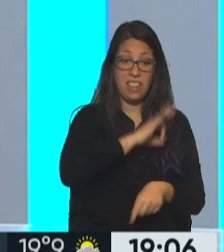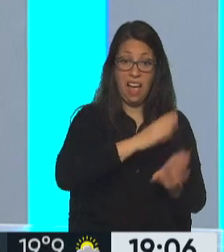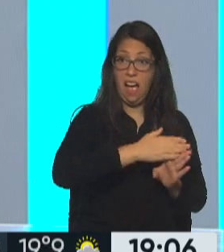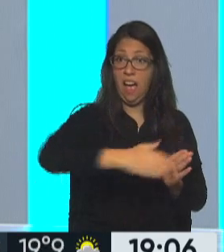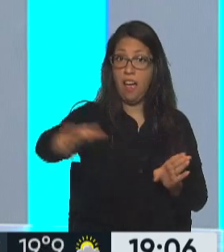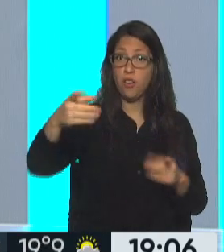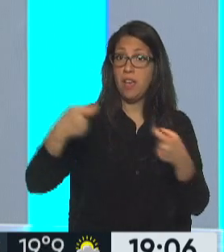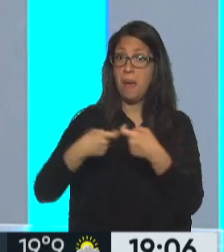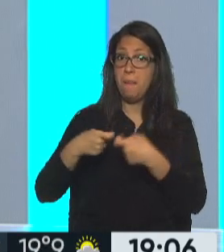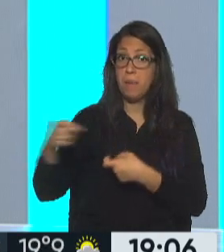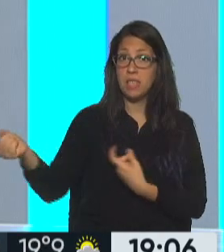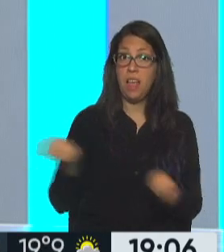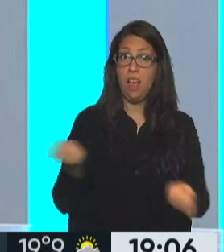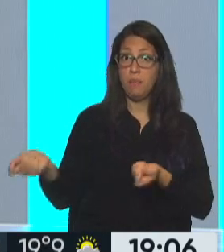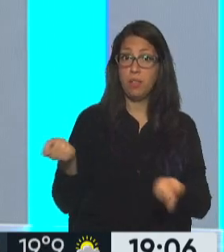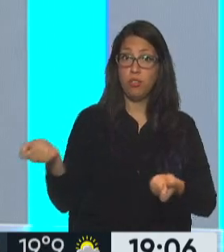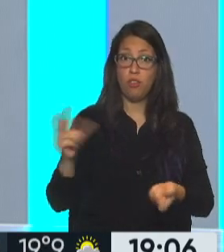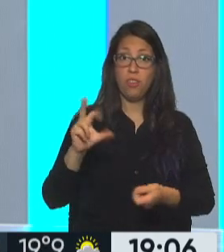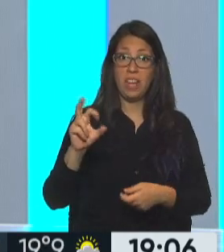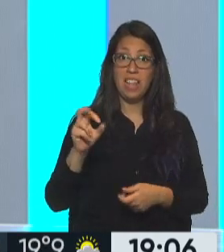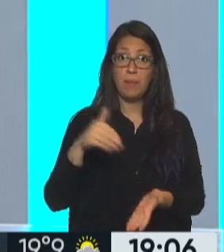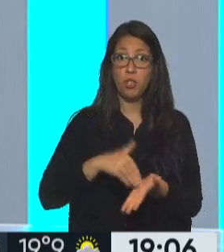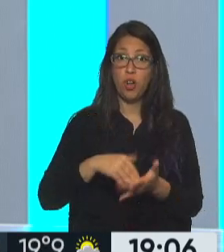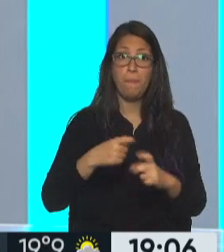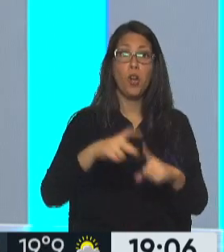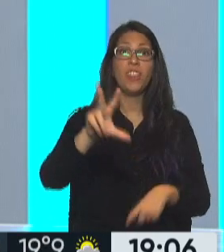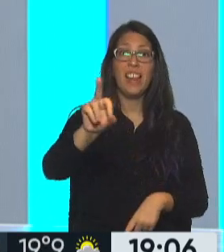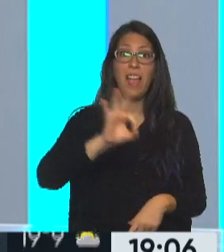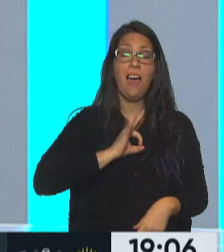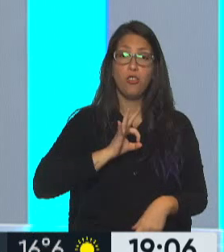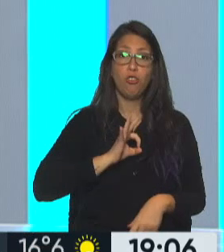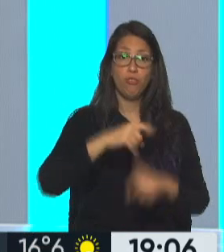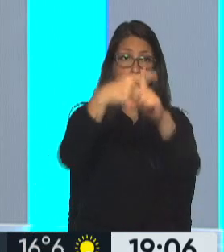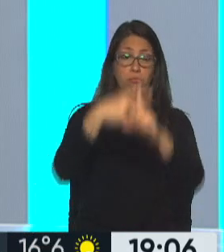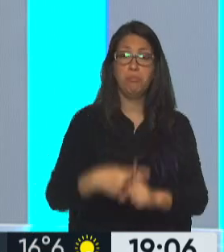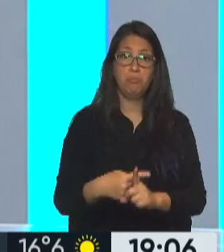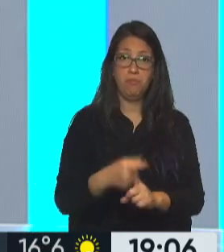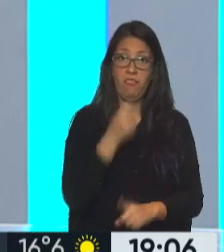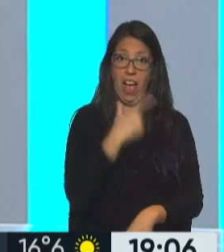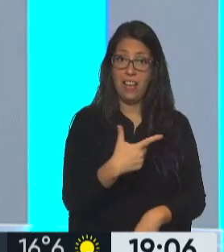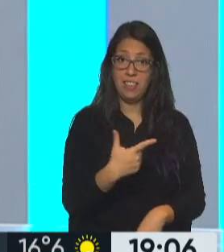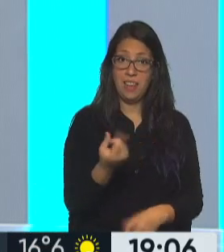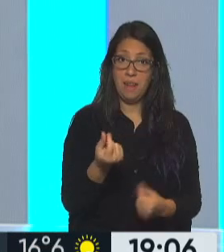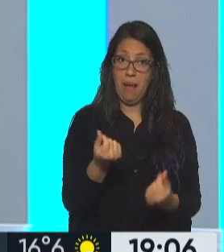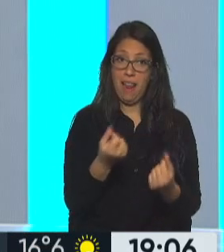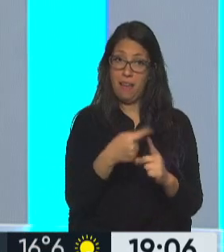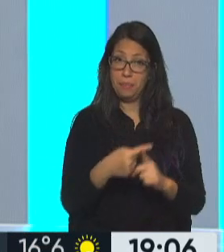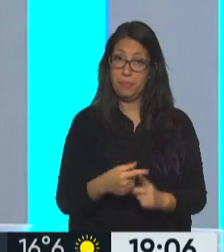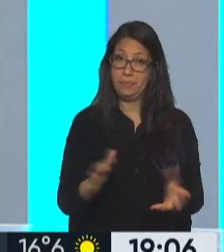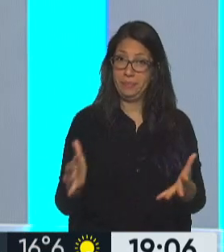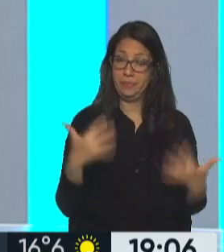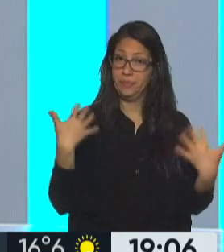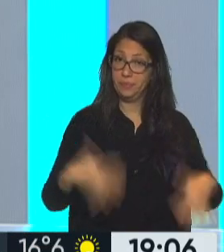hidrovía sociedad anónima administró millones por 30 no haciendo una cuenta muy simple De primero segundo grado